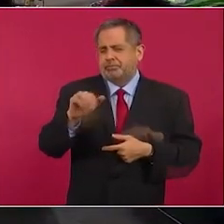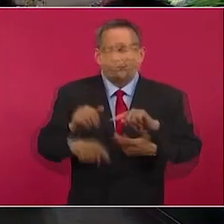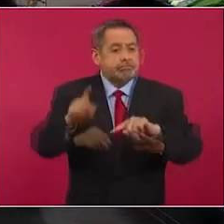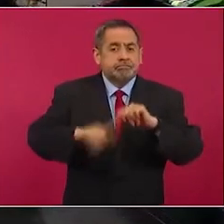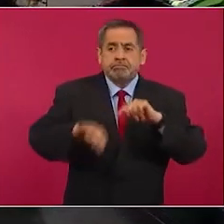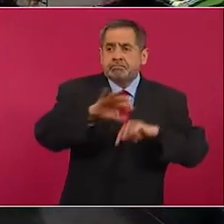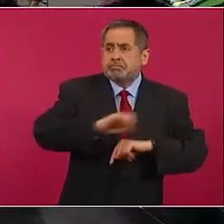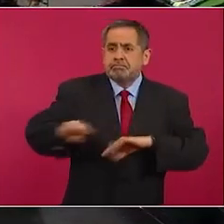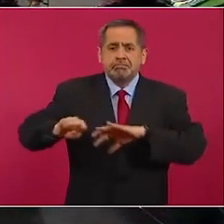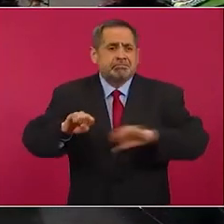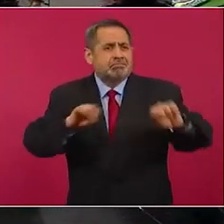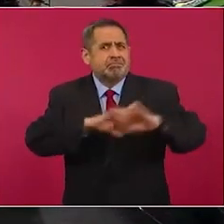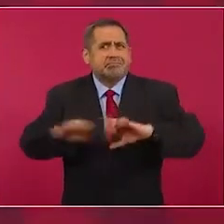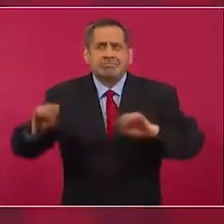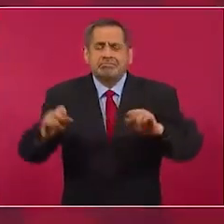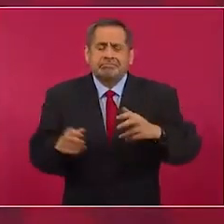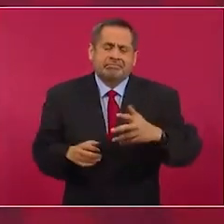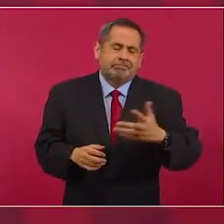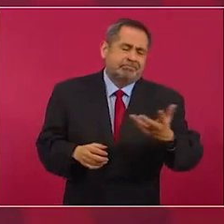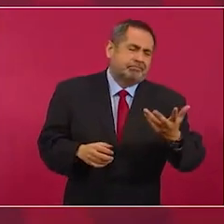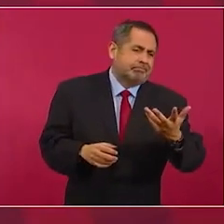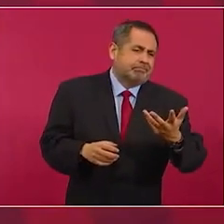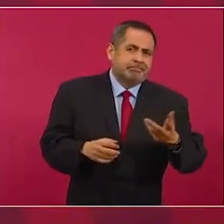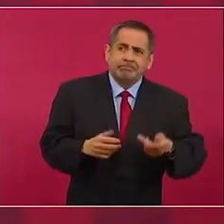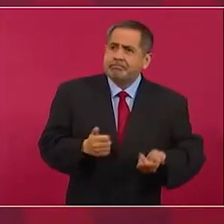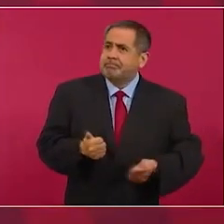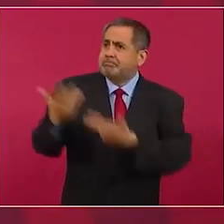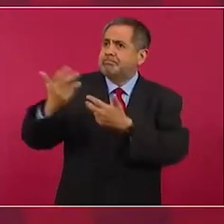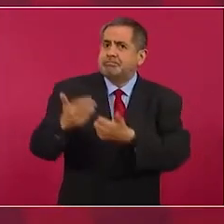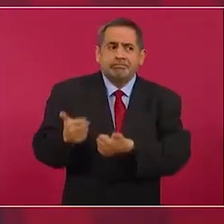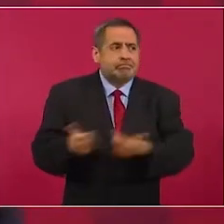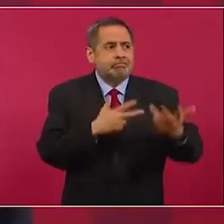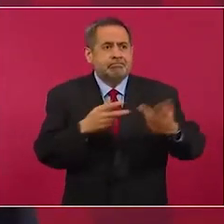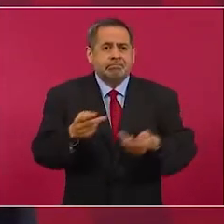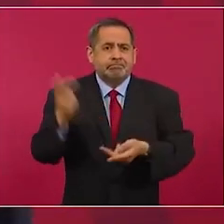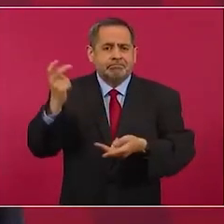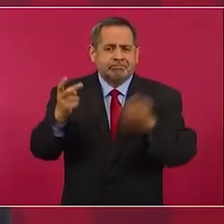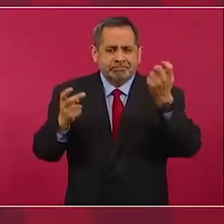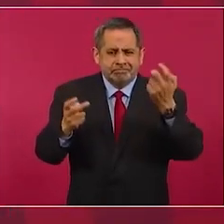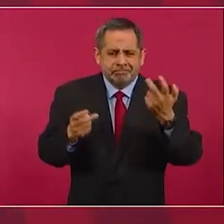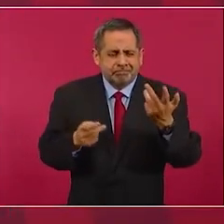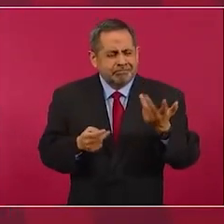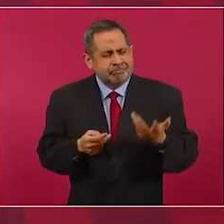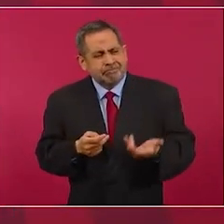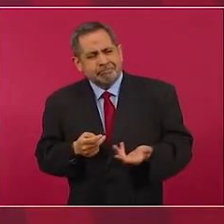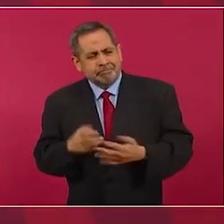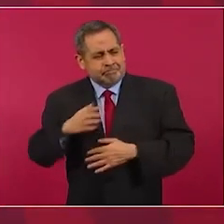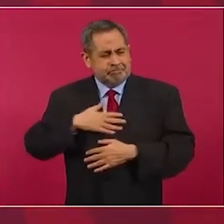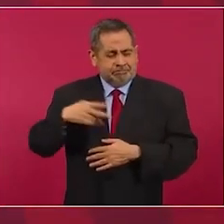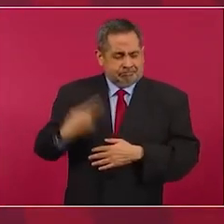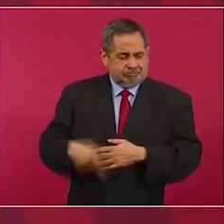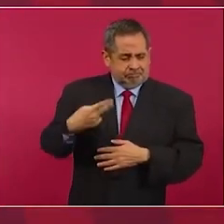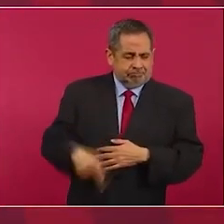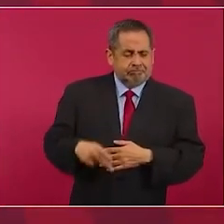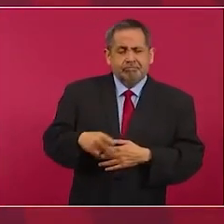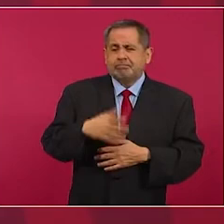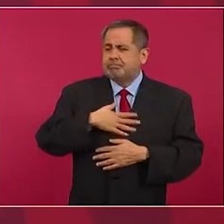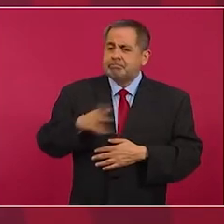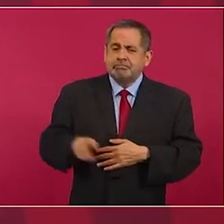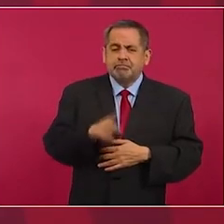cultura. No solo han saqueado a los pueblos en cuanto a sus recursos naturales,